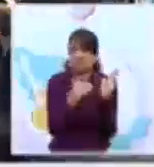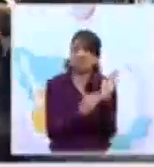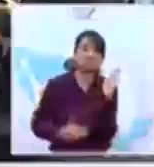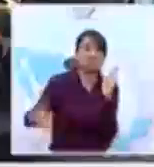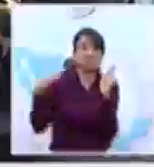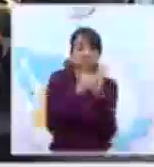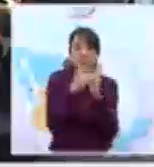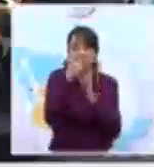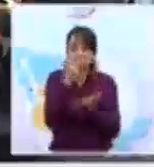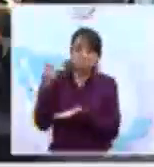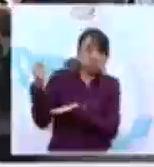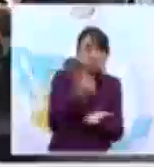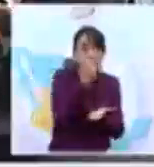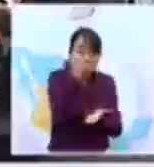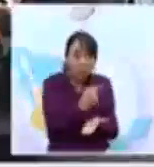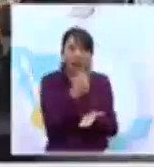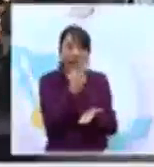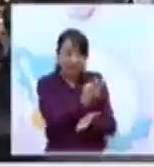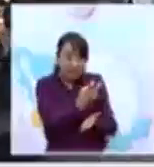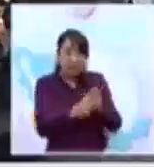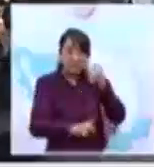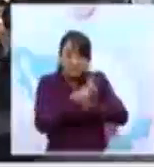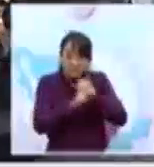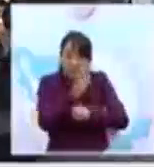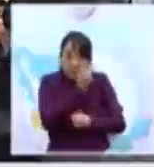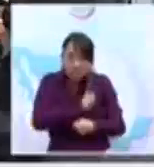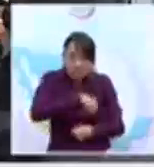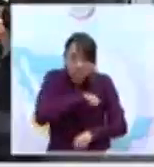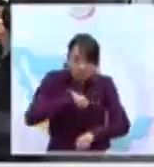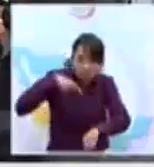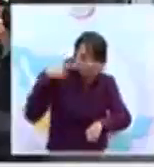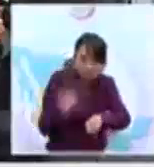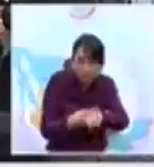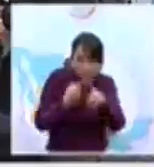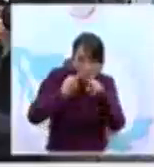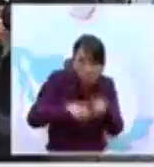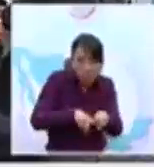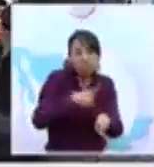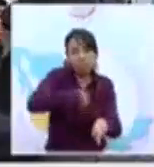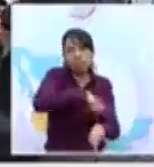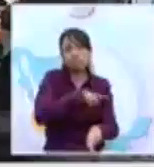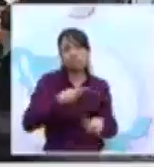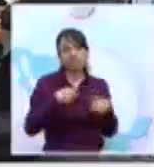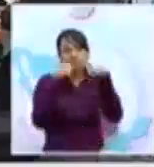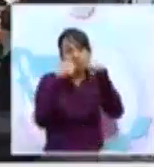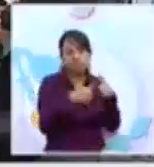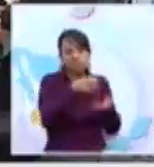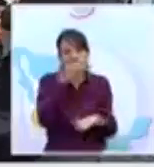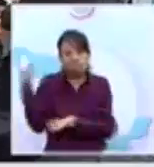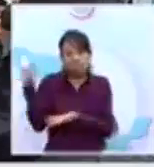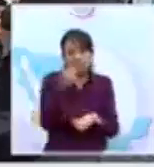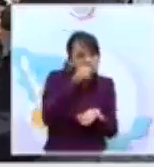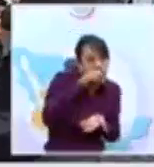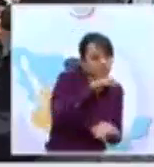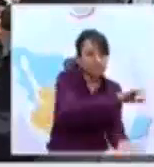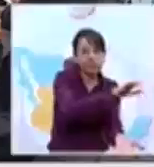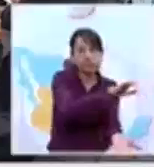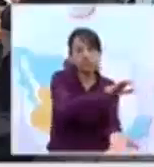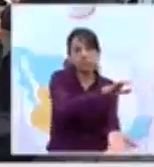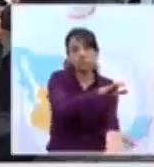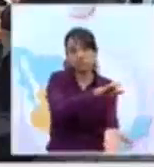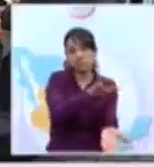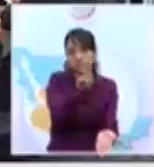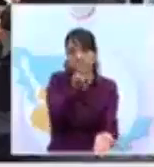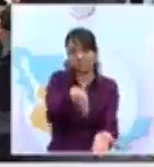la demanda de servicios de salud de esta población, pero además que es una demanda ya fatalista, es decir, no es